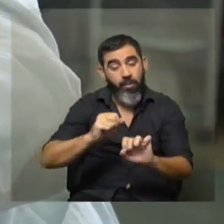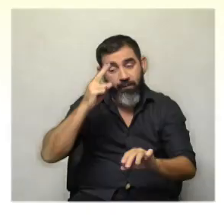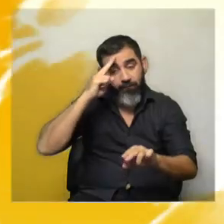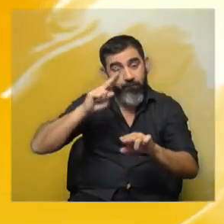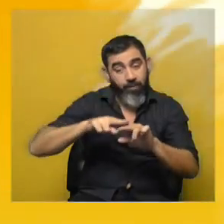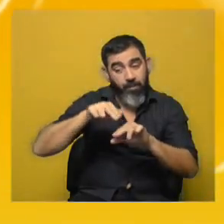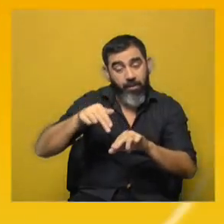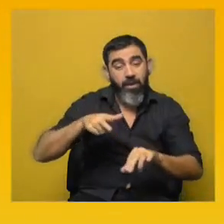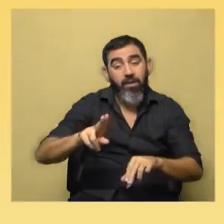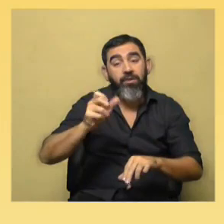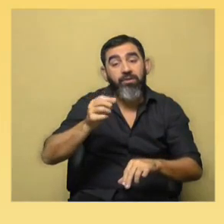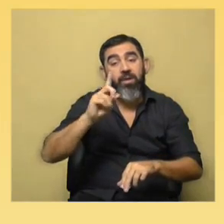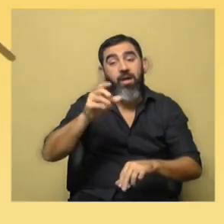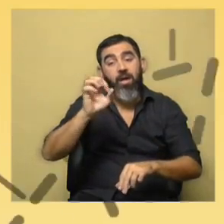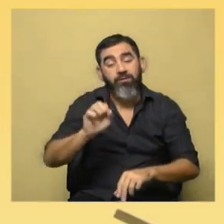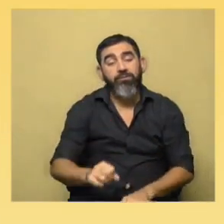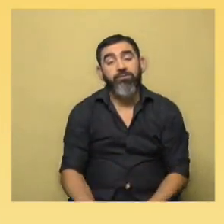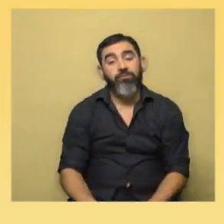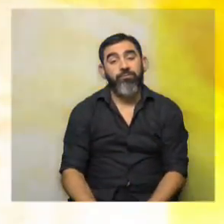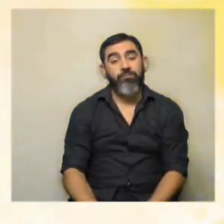de Chagas.